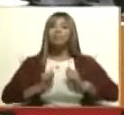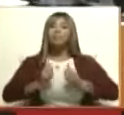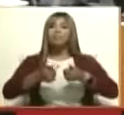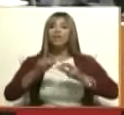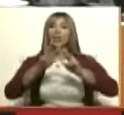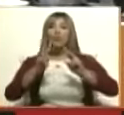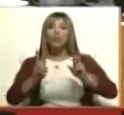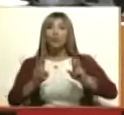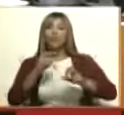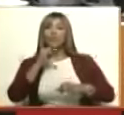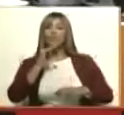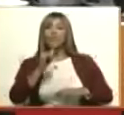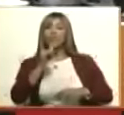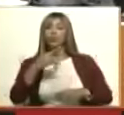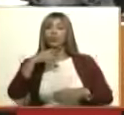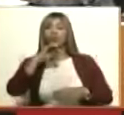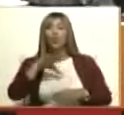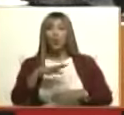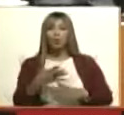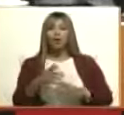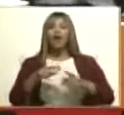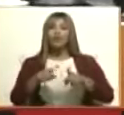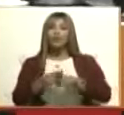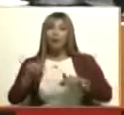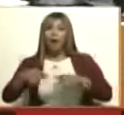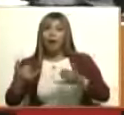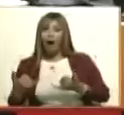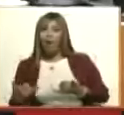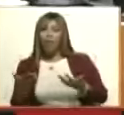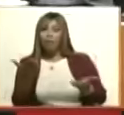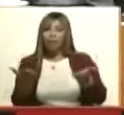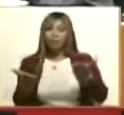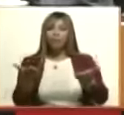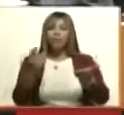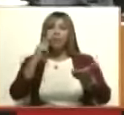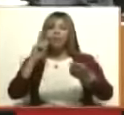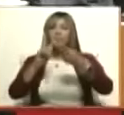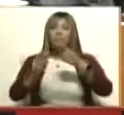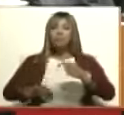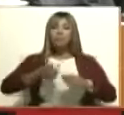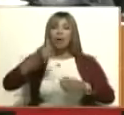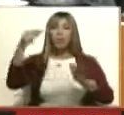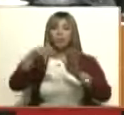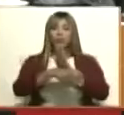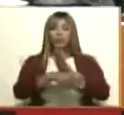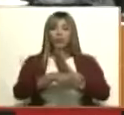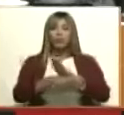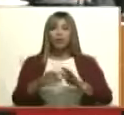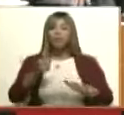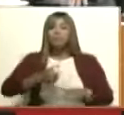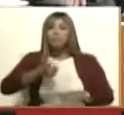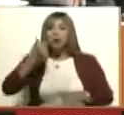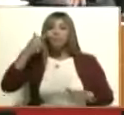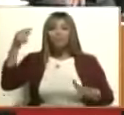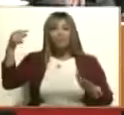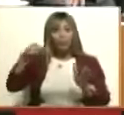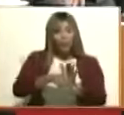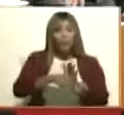en el país. Bueno, esto es similar. Incluso su proyección puede ir hasta más allá. Tan más allá que